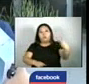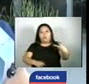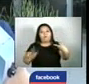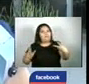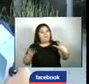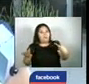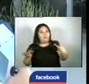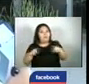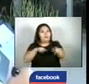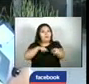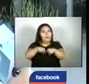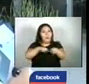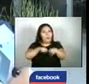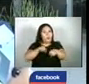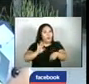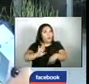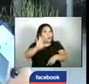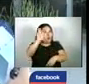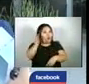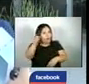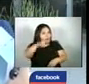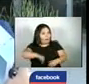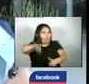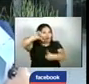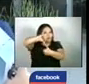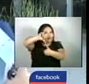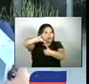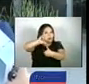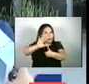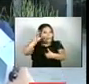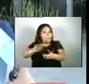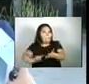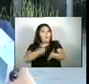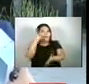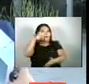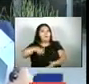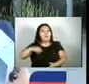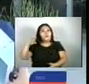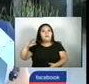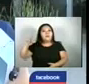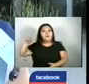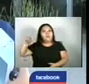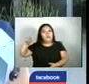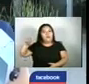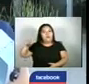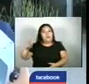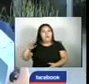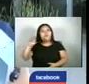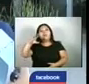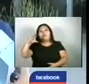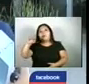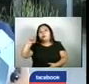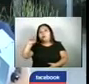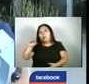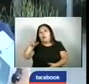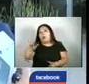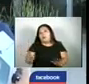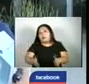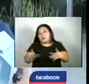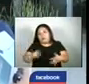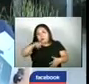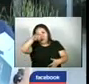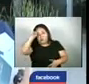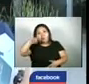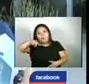torneo es un torneo que nunca se ha dado en la región. Es un CT, así se le denomina, de la World Surf League, que es donde estamos